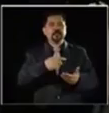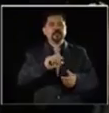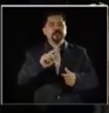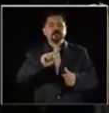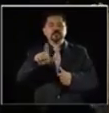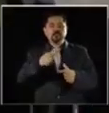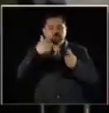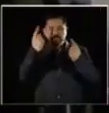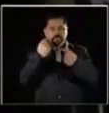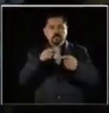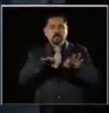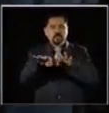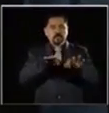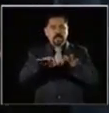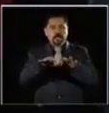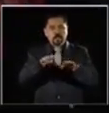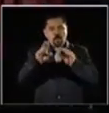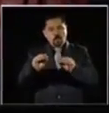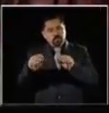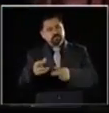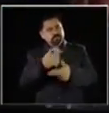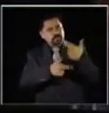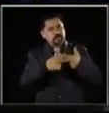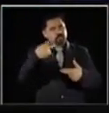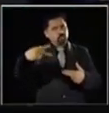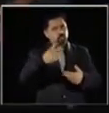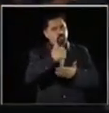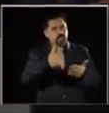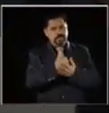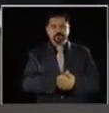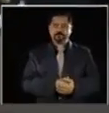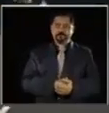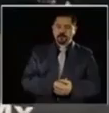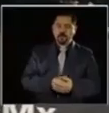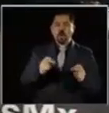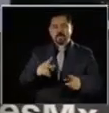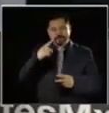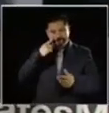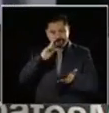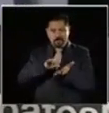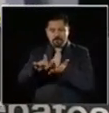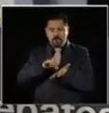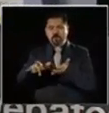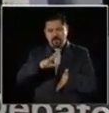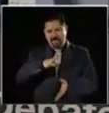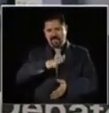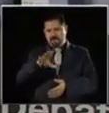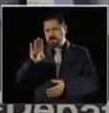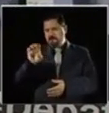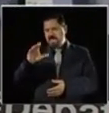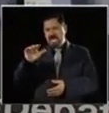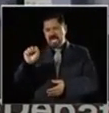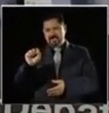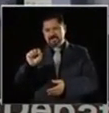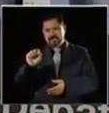bueno mira los apoyos hay becas pero son becas muy pequeñas en el ayuntamiento